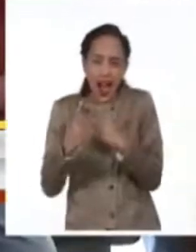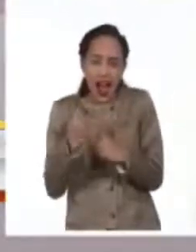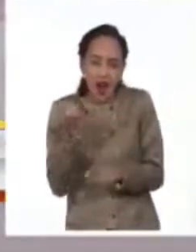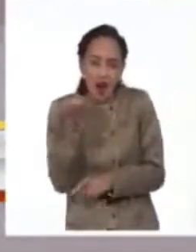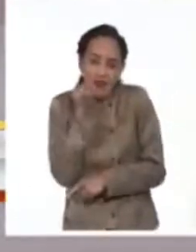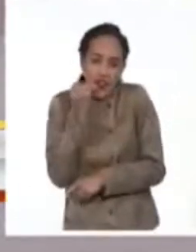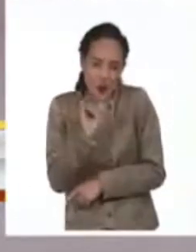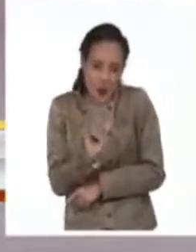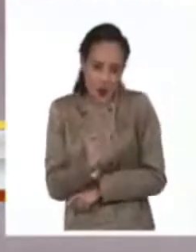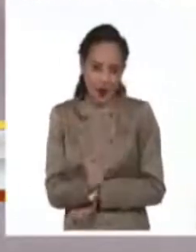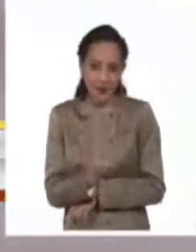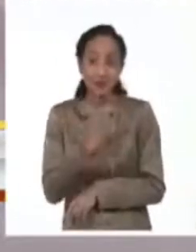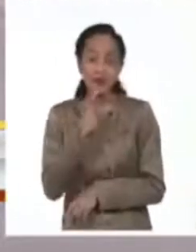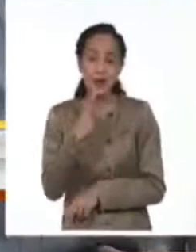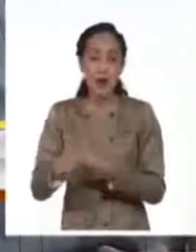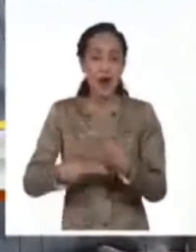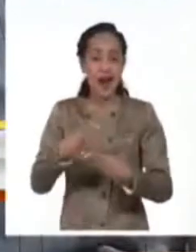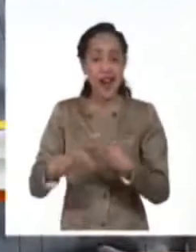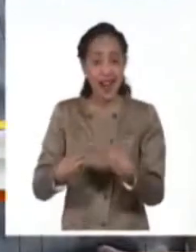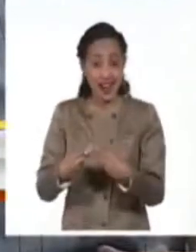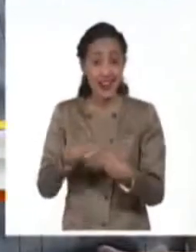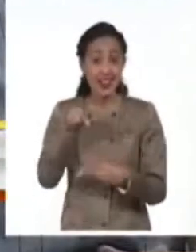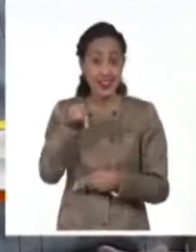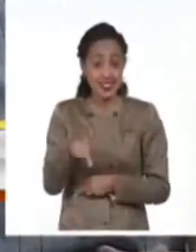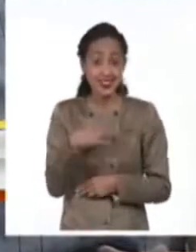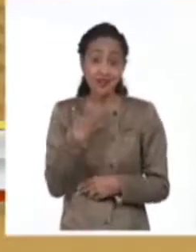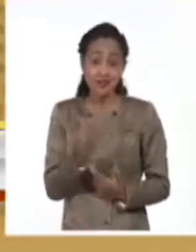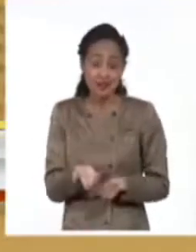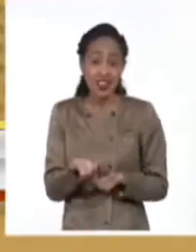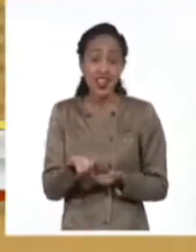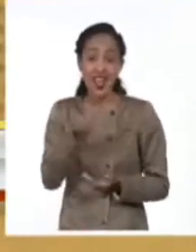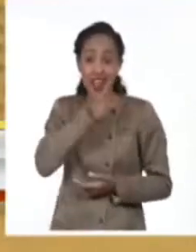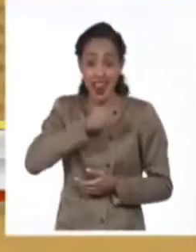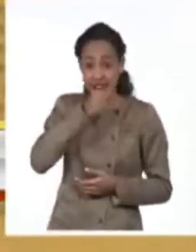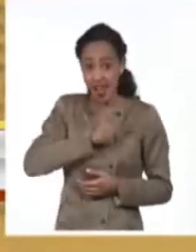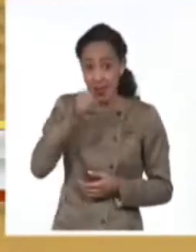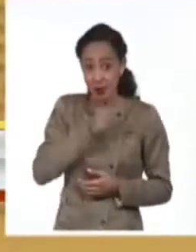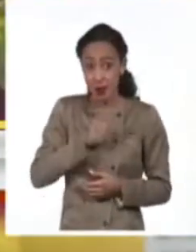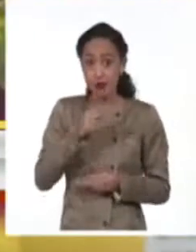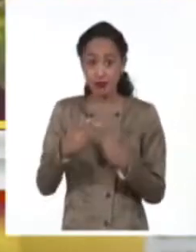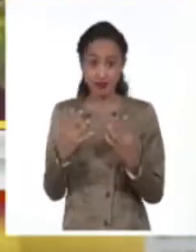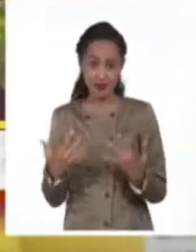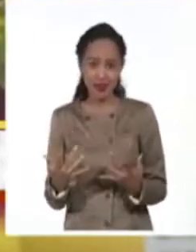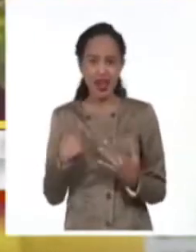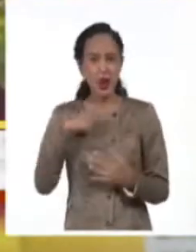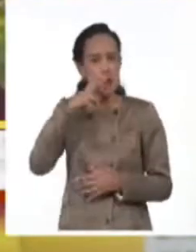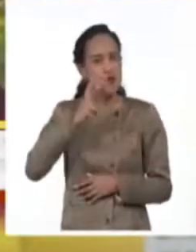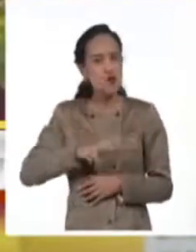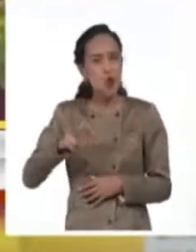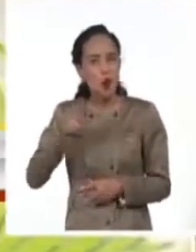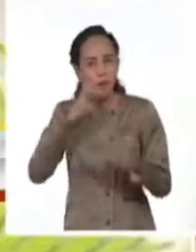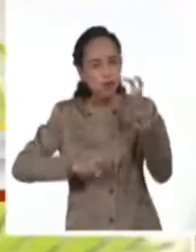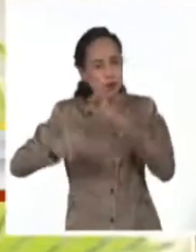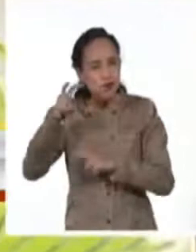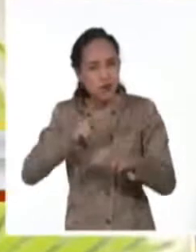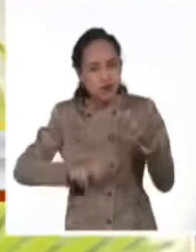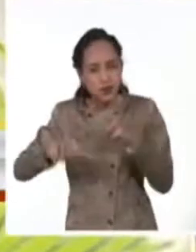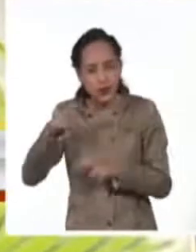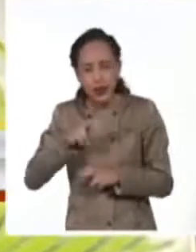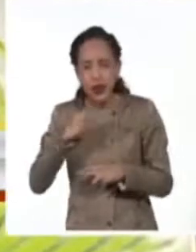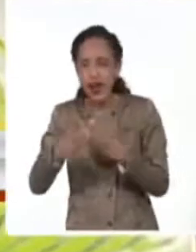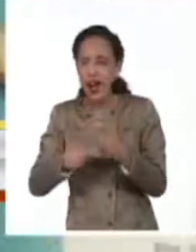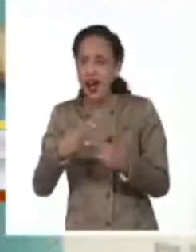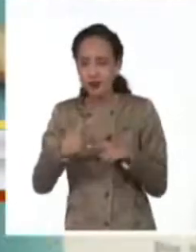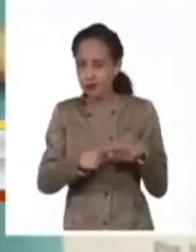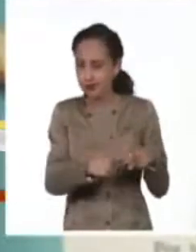Artechef, consagrado a la elaboración de helados artesanales. La obra parte de un arduo proceso de búsqueda, investigación y creación de recetas